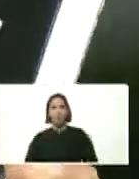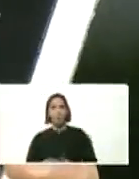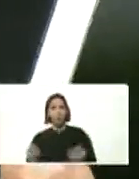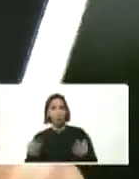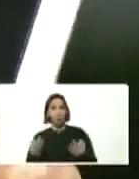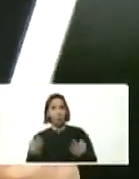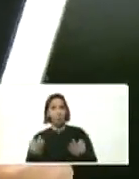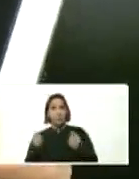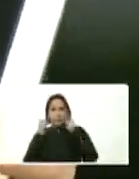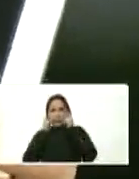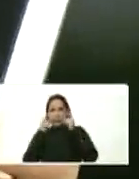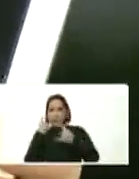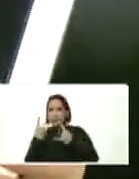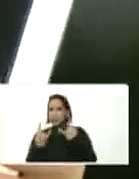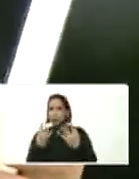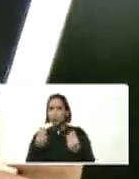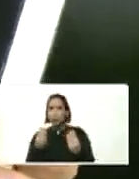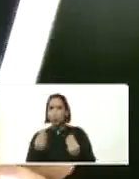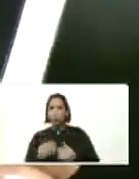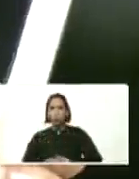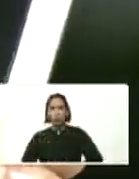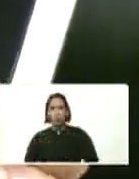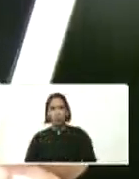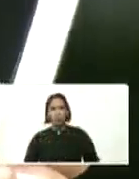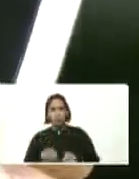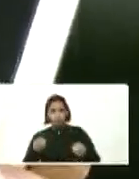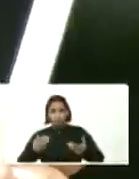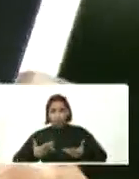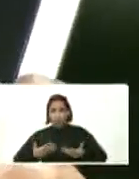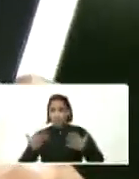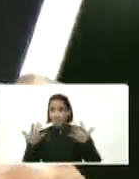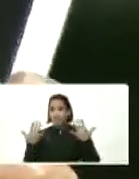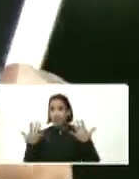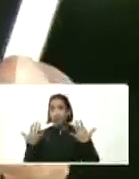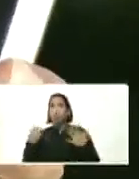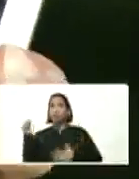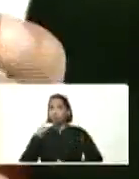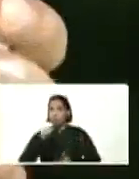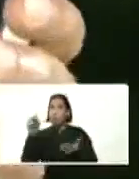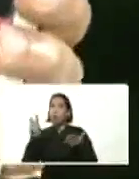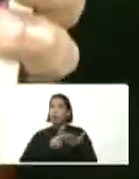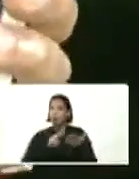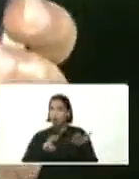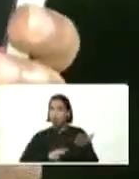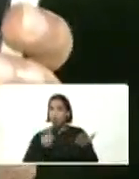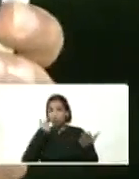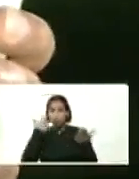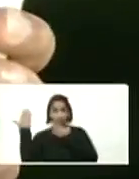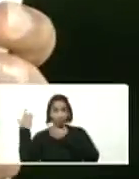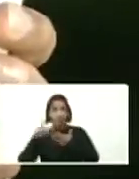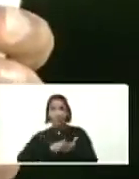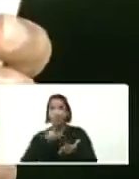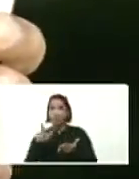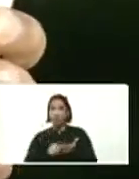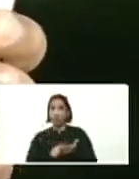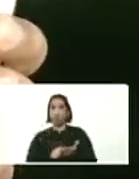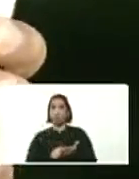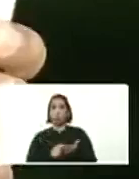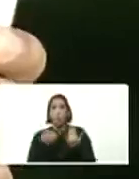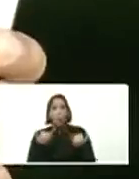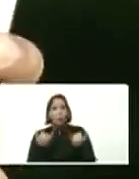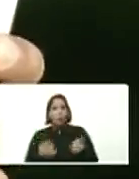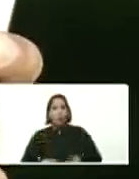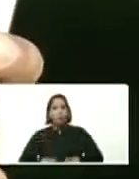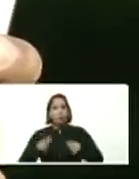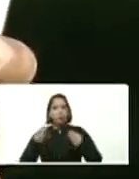Verdaderamente te admiramos mucho. Me está llegando a las manos, si leí sobre este libro que había sido editado, que va a ser